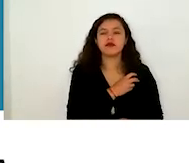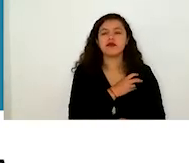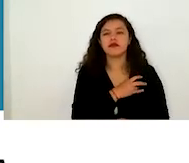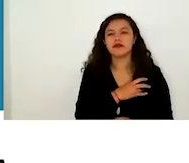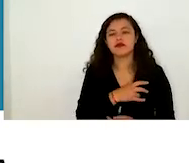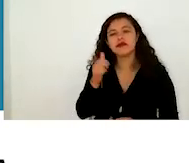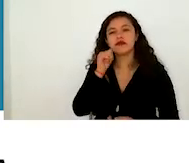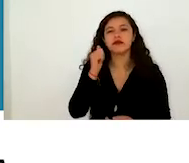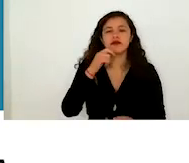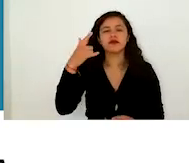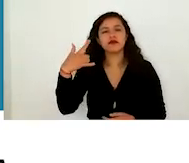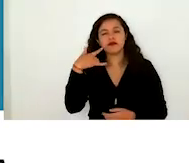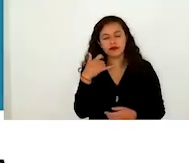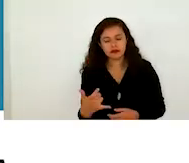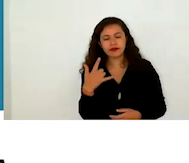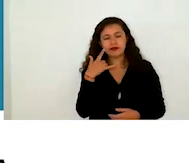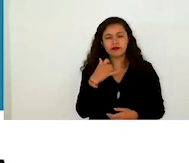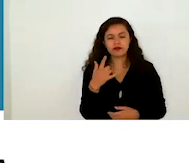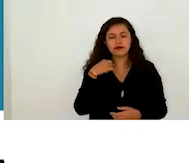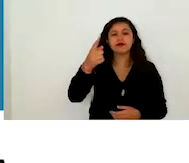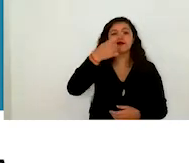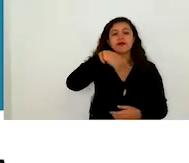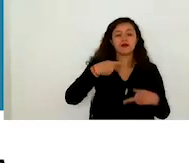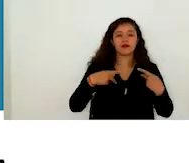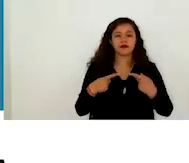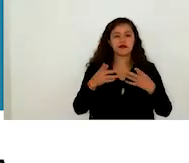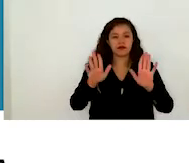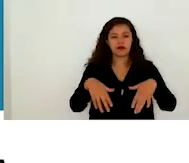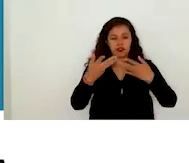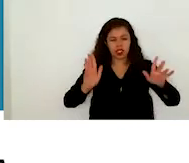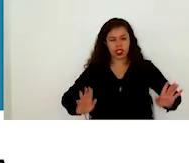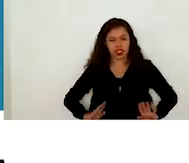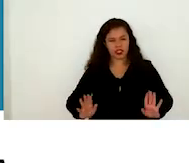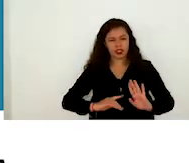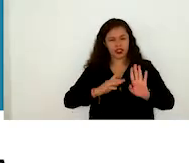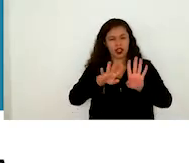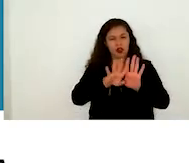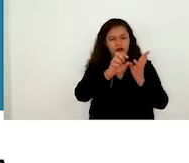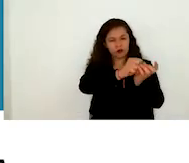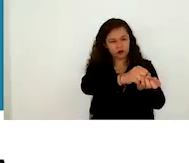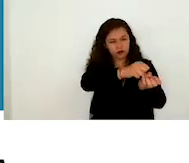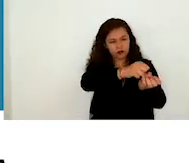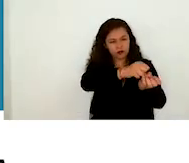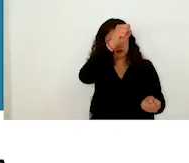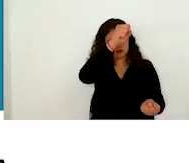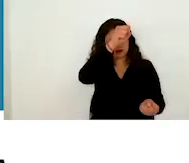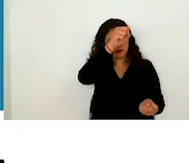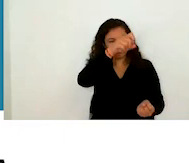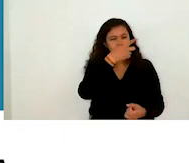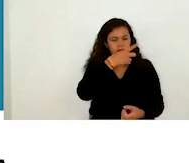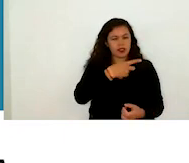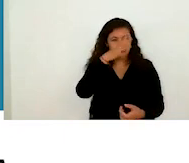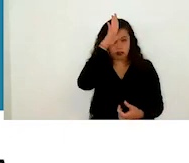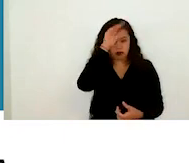traten de enfocarse en lo que está atrás de la actitud de esa persona no en la actitud en sí estamos de